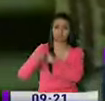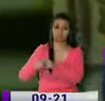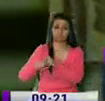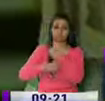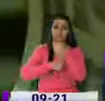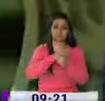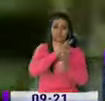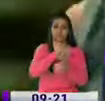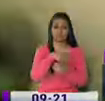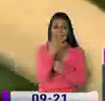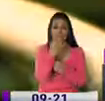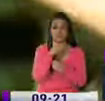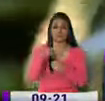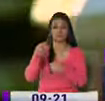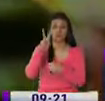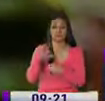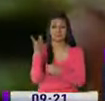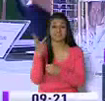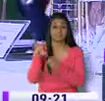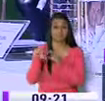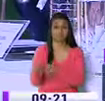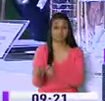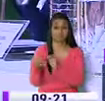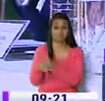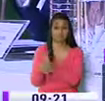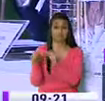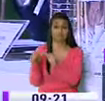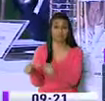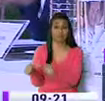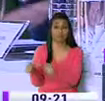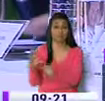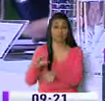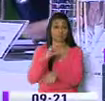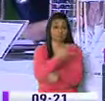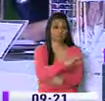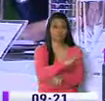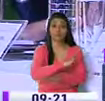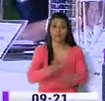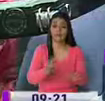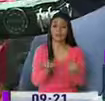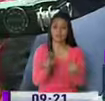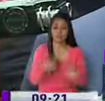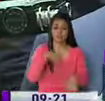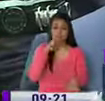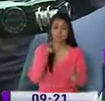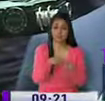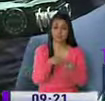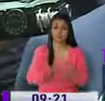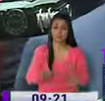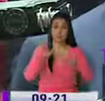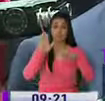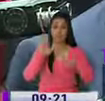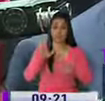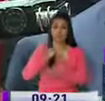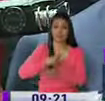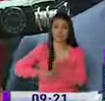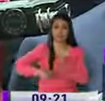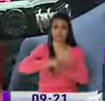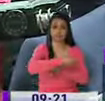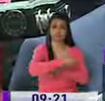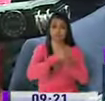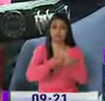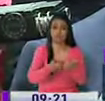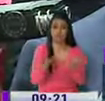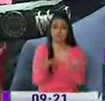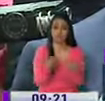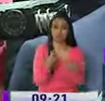años 2015 y 2016, también habrían llegado a un acuerdo. Que hay un compromiso de un reembolso apropiado, vamos a